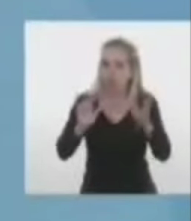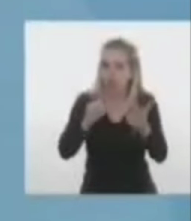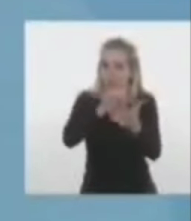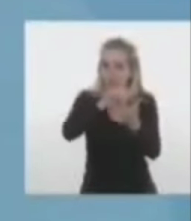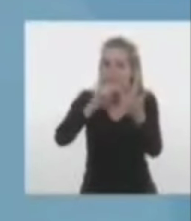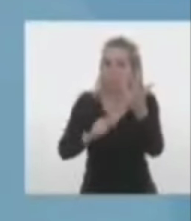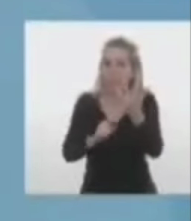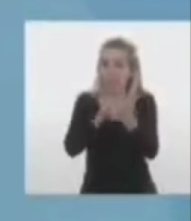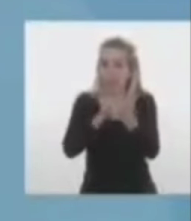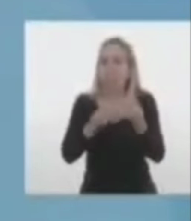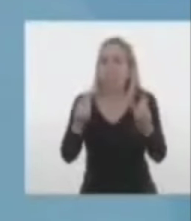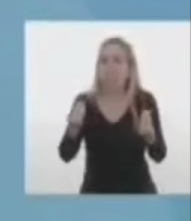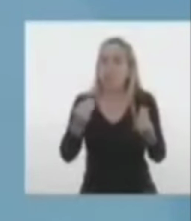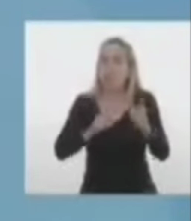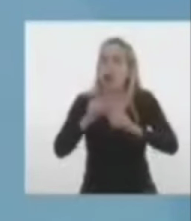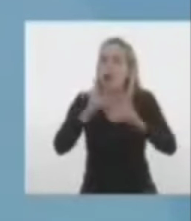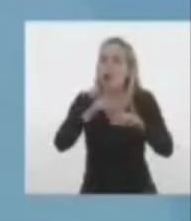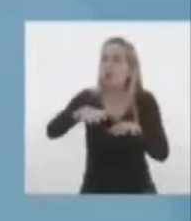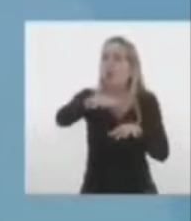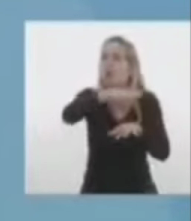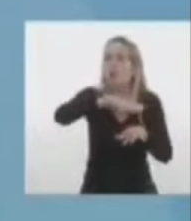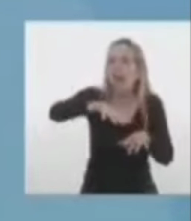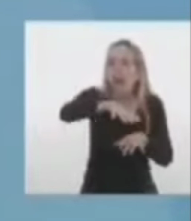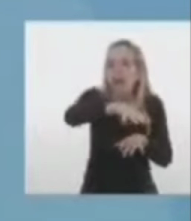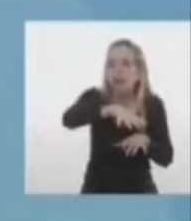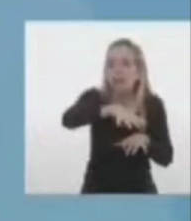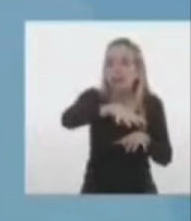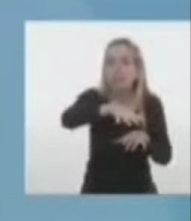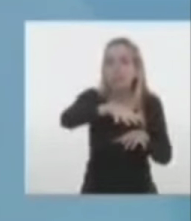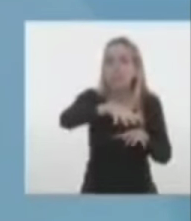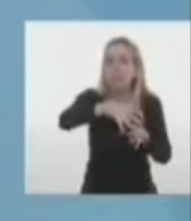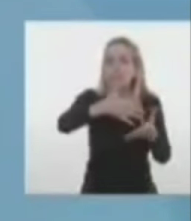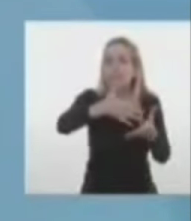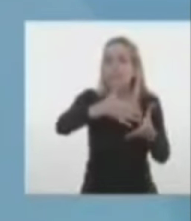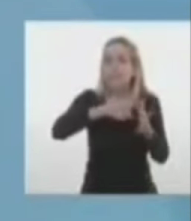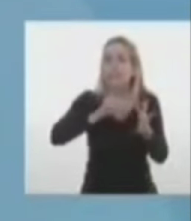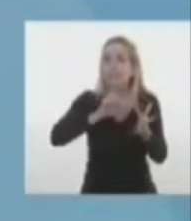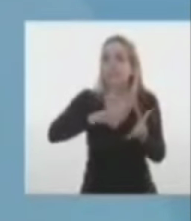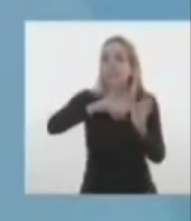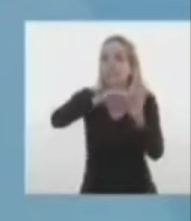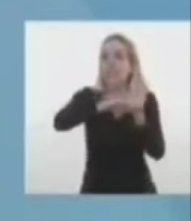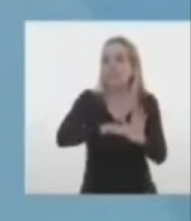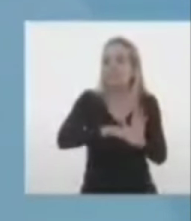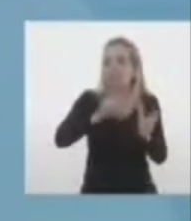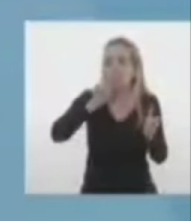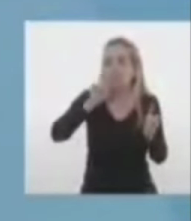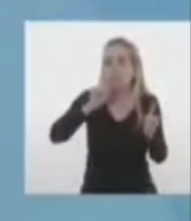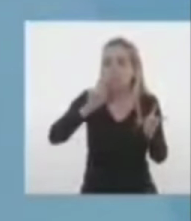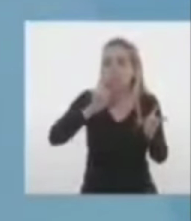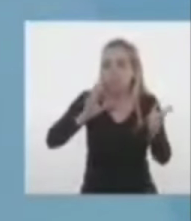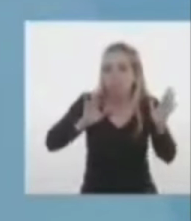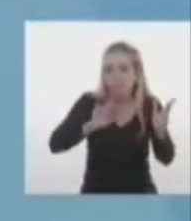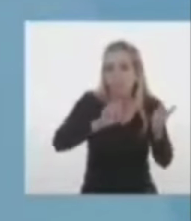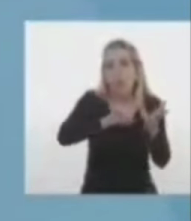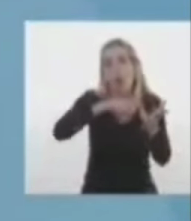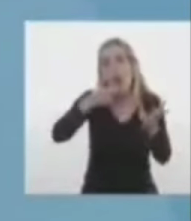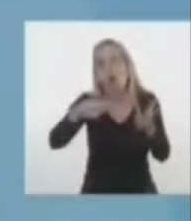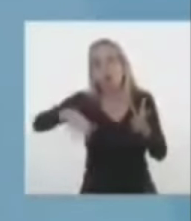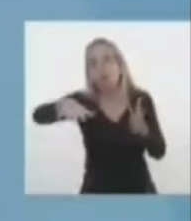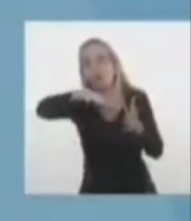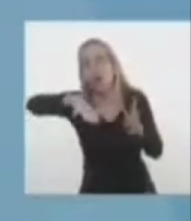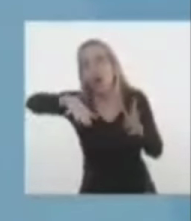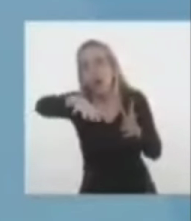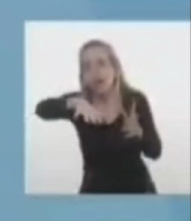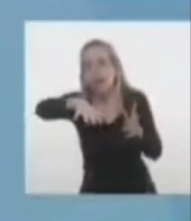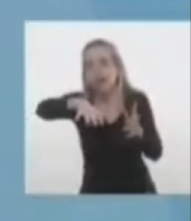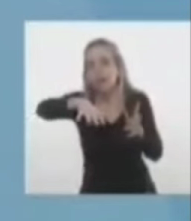súper inútil. No tengo ninguna duda. Y está cumpliendo con mucha rigurosidad el